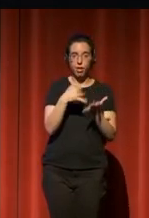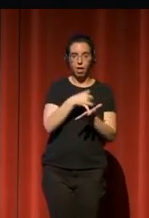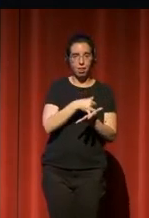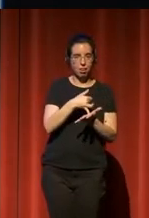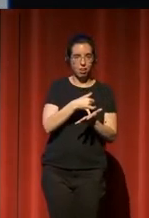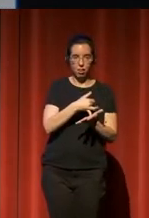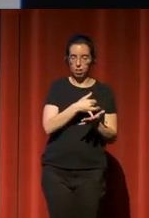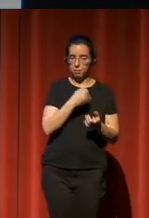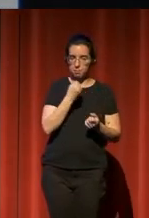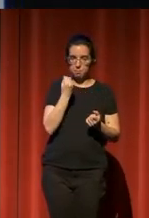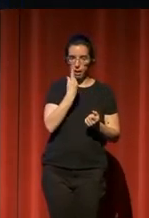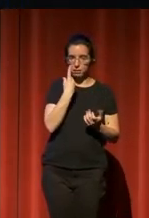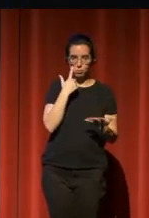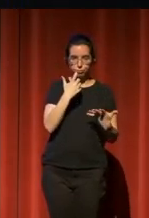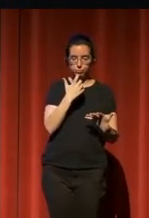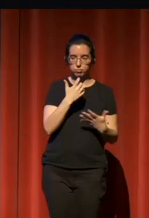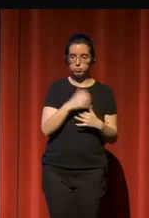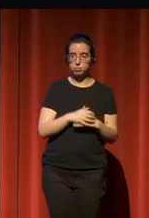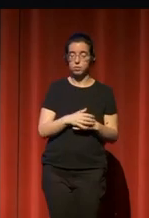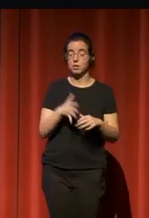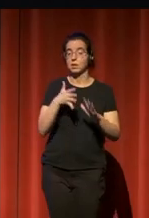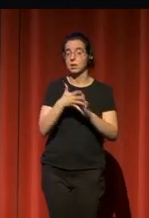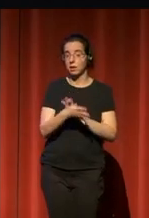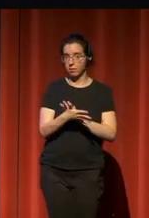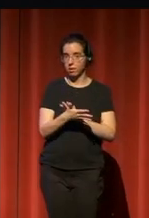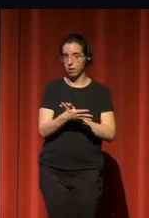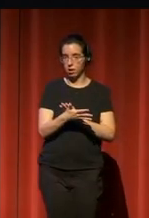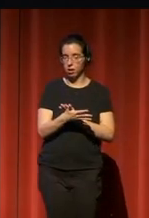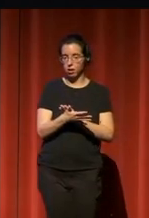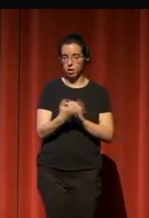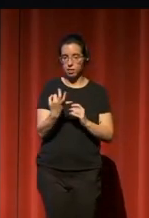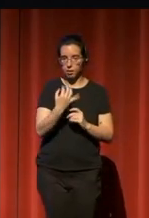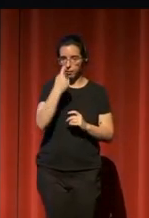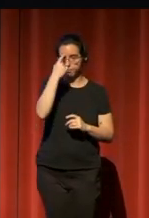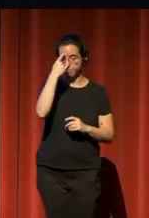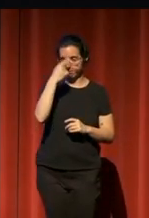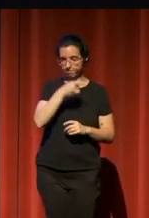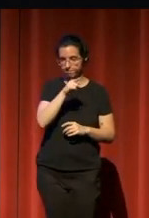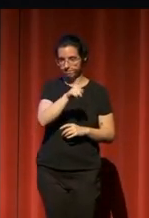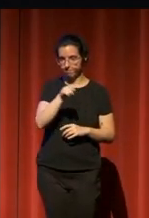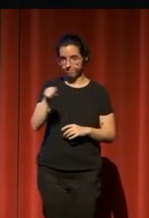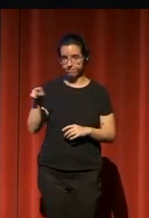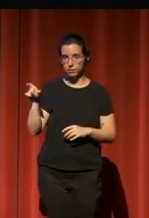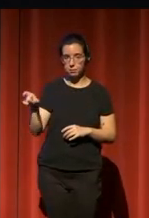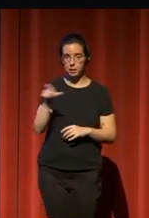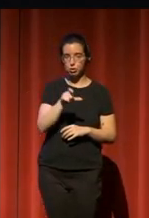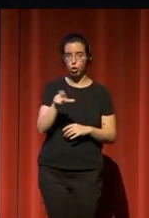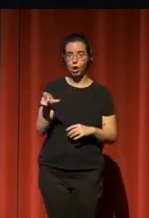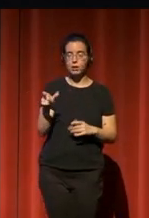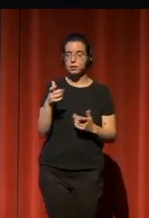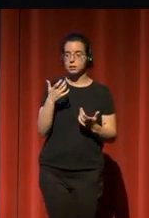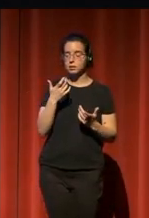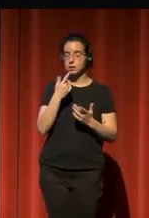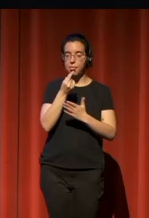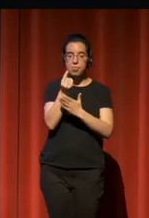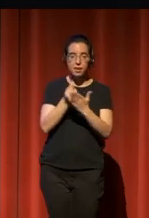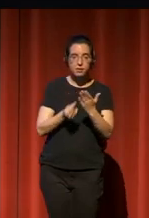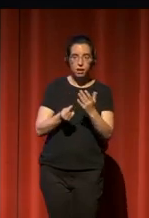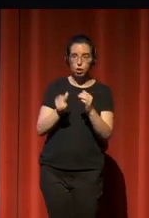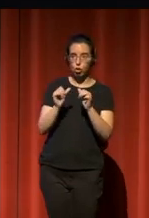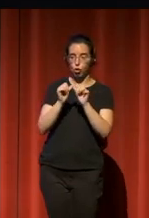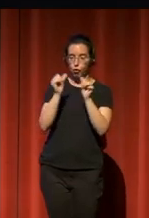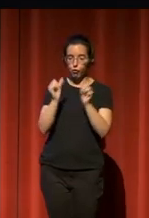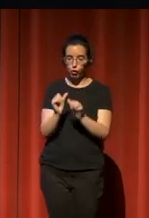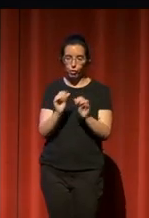eh Es decir quizá hay que tener en cuenta según estas personas algunos elementos en el diseño de los mismos Ah